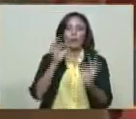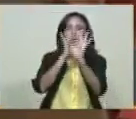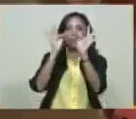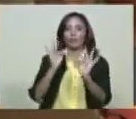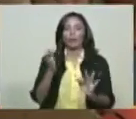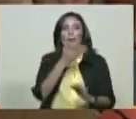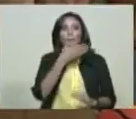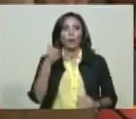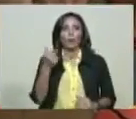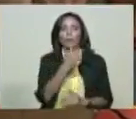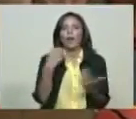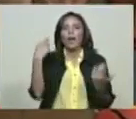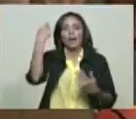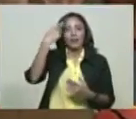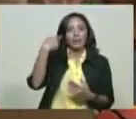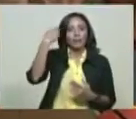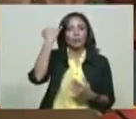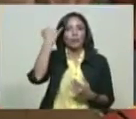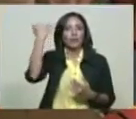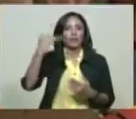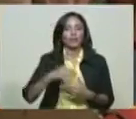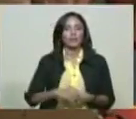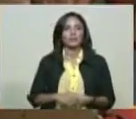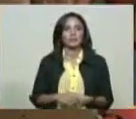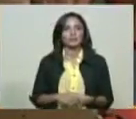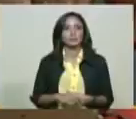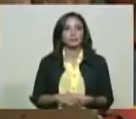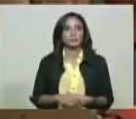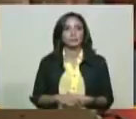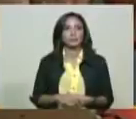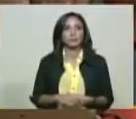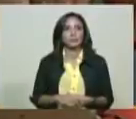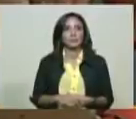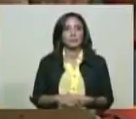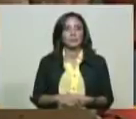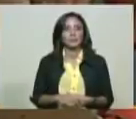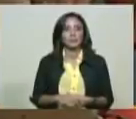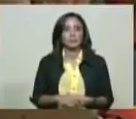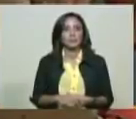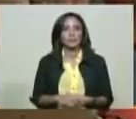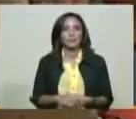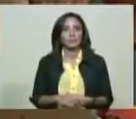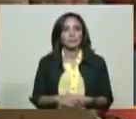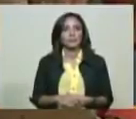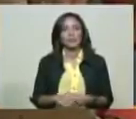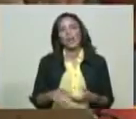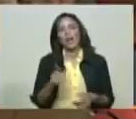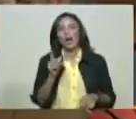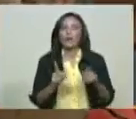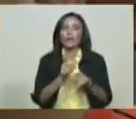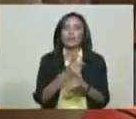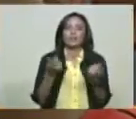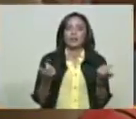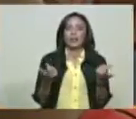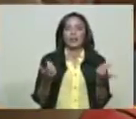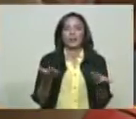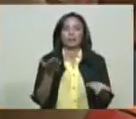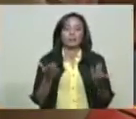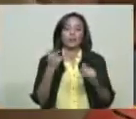como una reflexión un poco en la onda que uno a veces práctica de